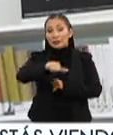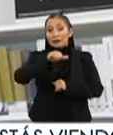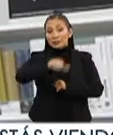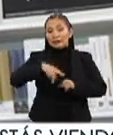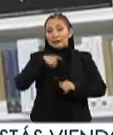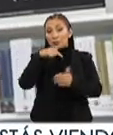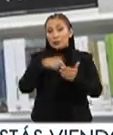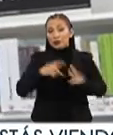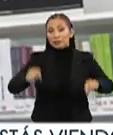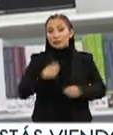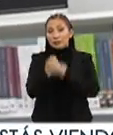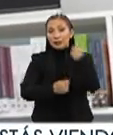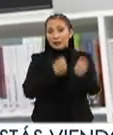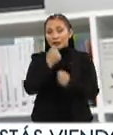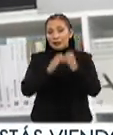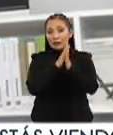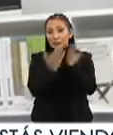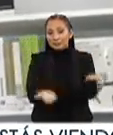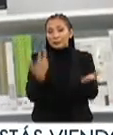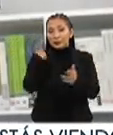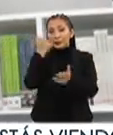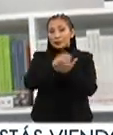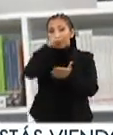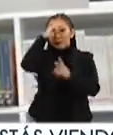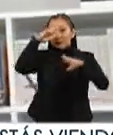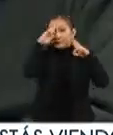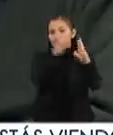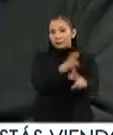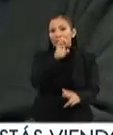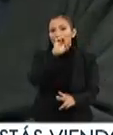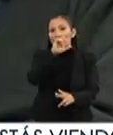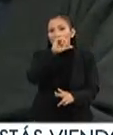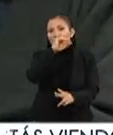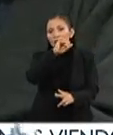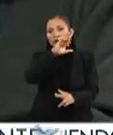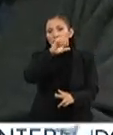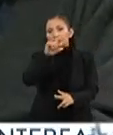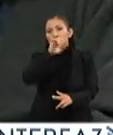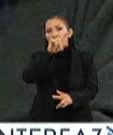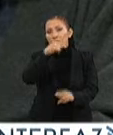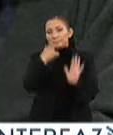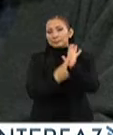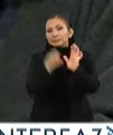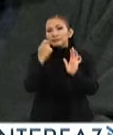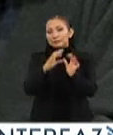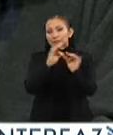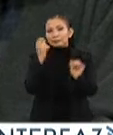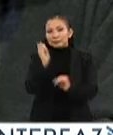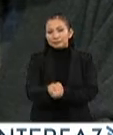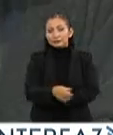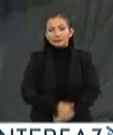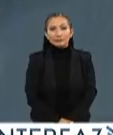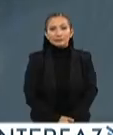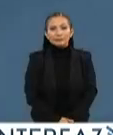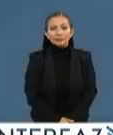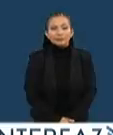16ª librería en la Ciudad de México, con un homenaje a Heraclio Cepeda. Te mostraremos todos los